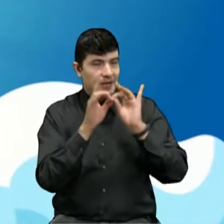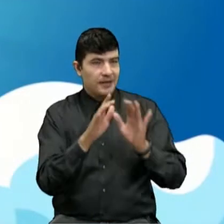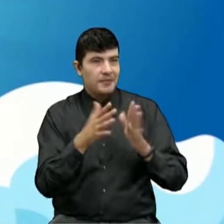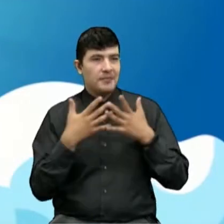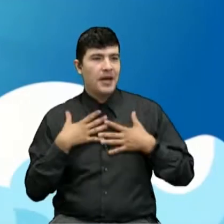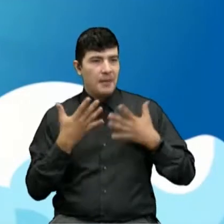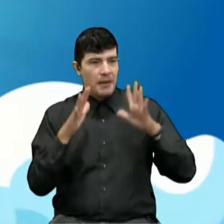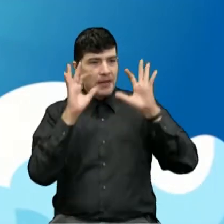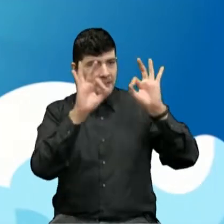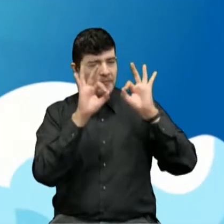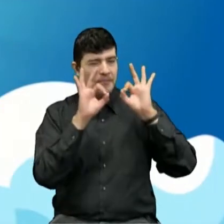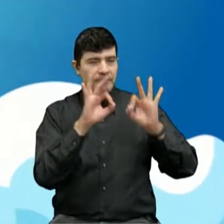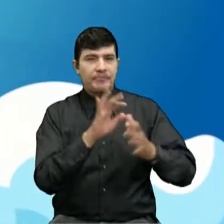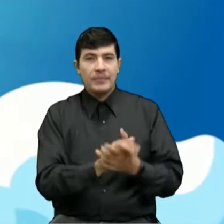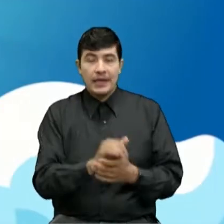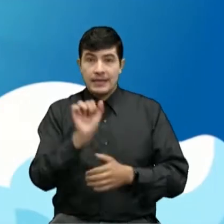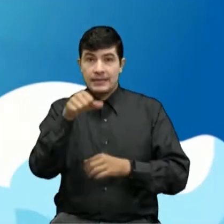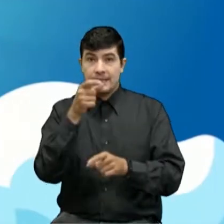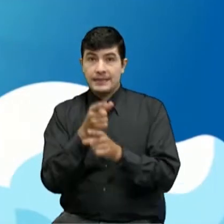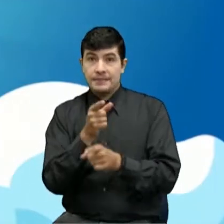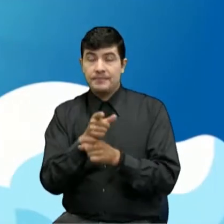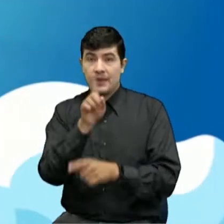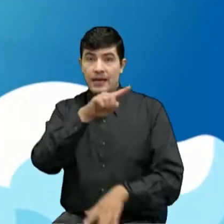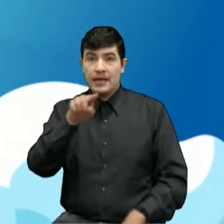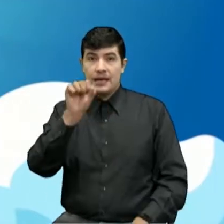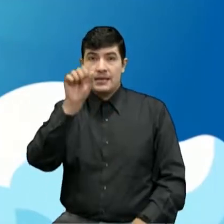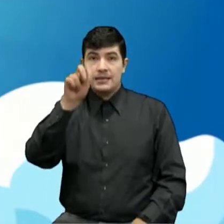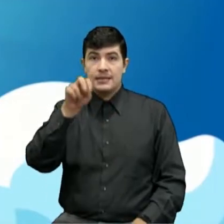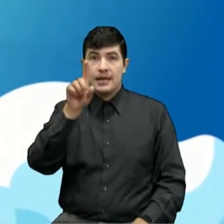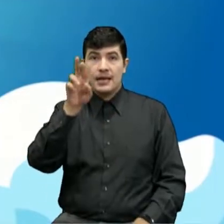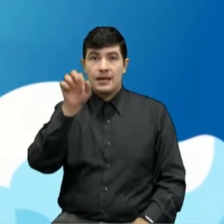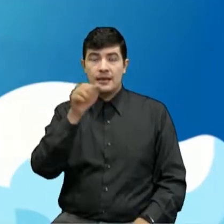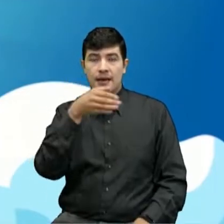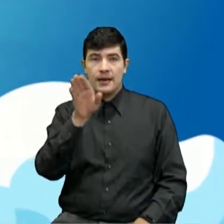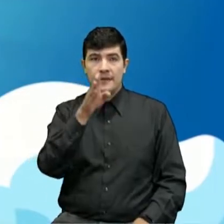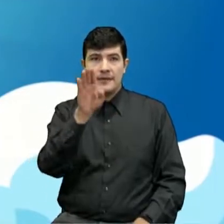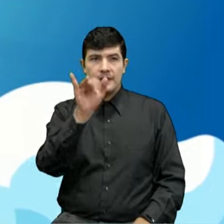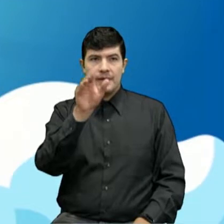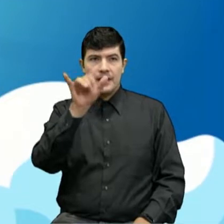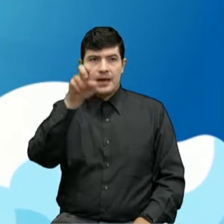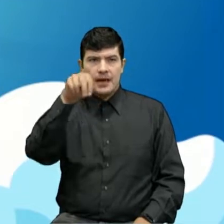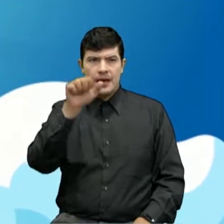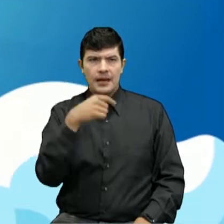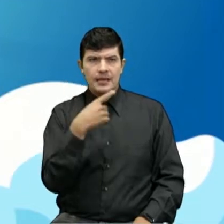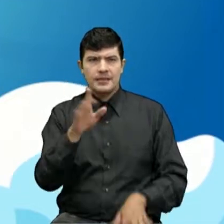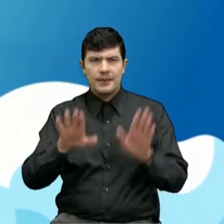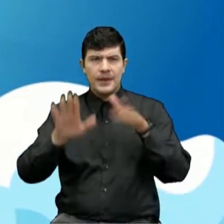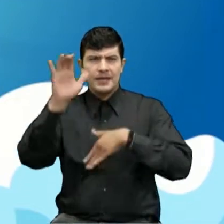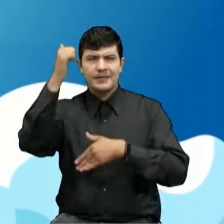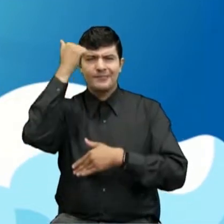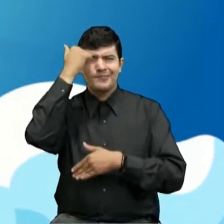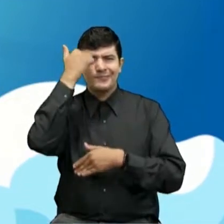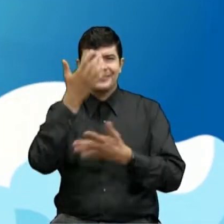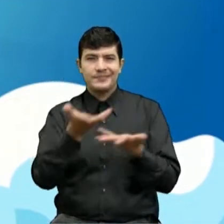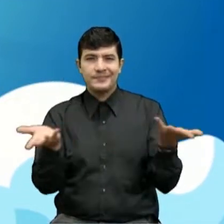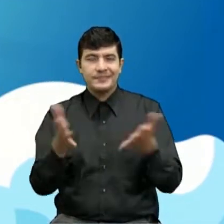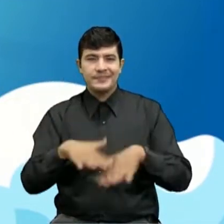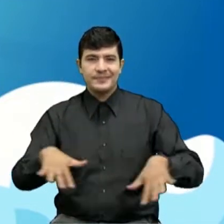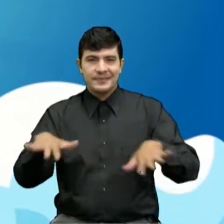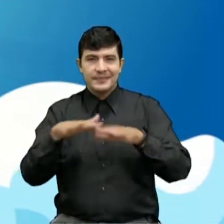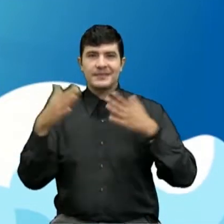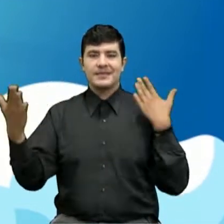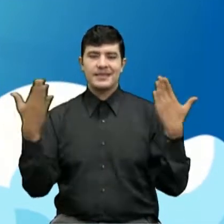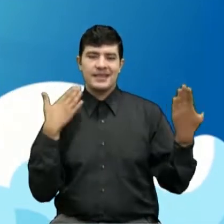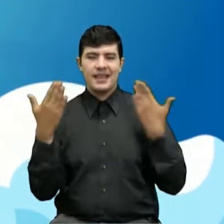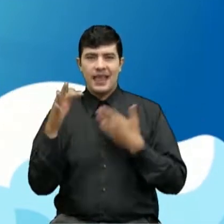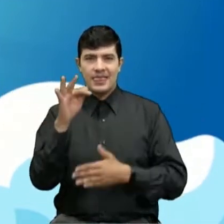foto. Tengo a Sandra Viviana Vera Carrillo, dice presente, profe. Desde la vereda El Tabacal